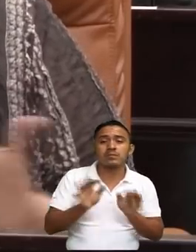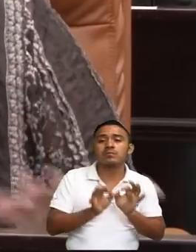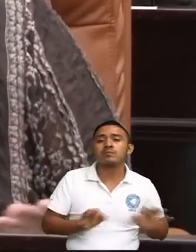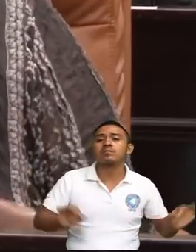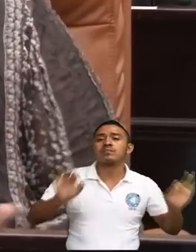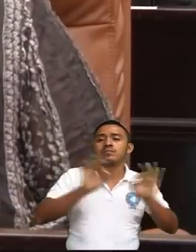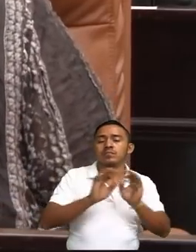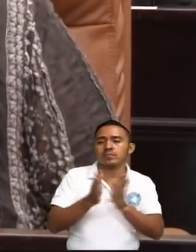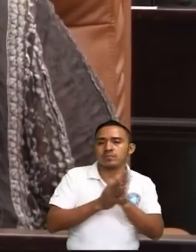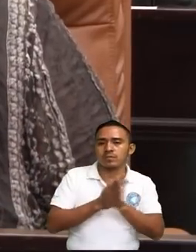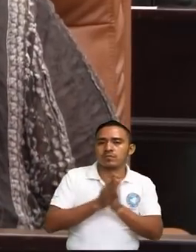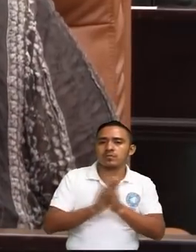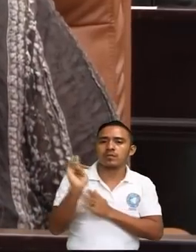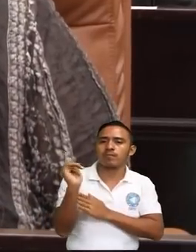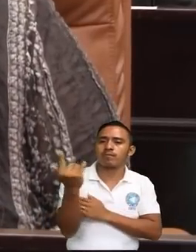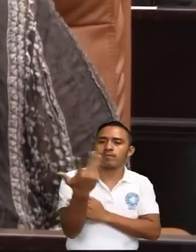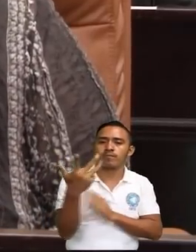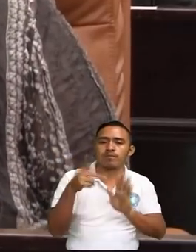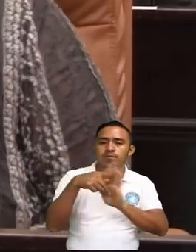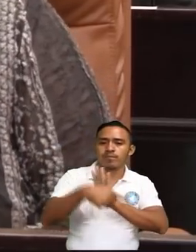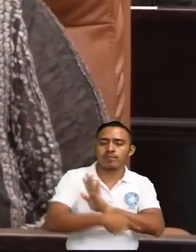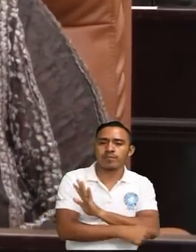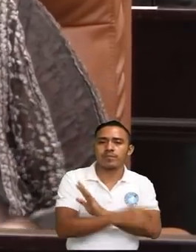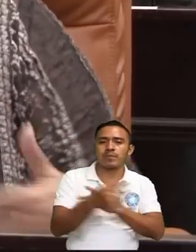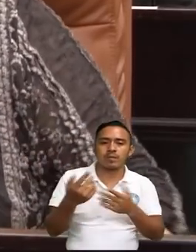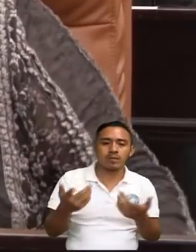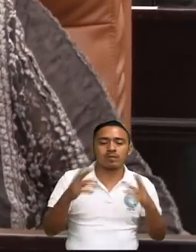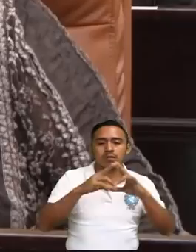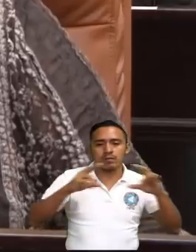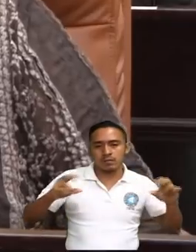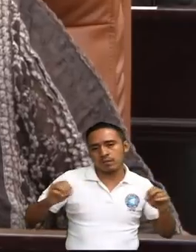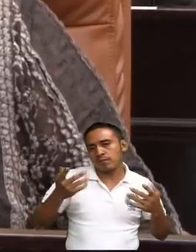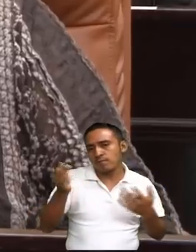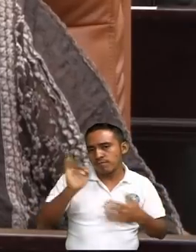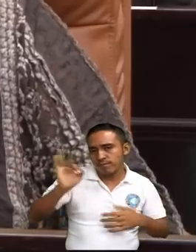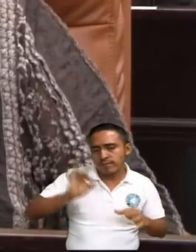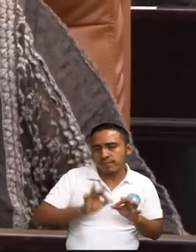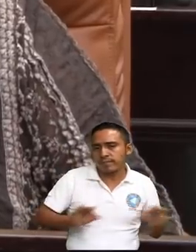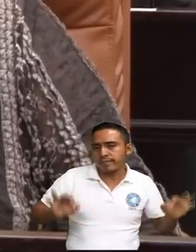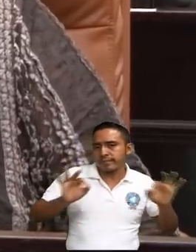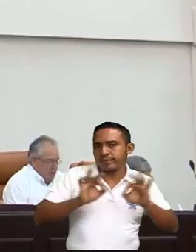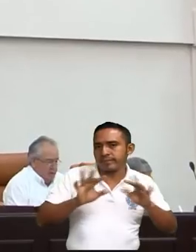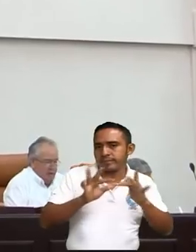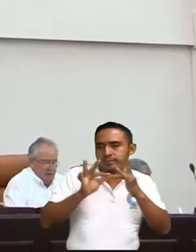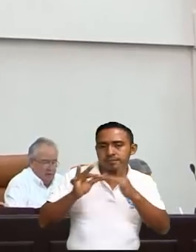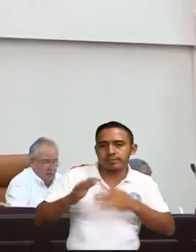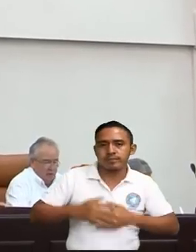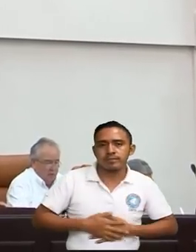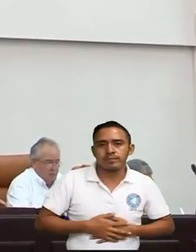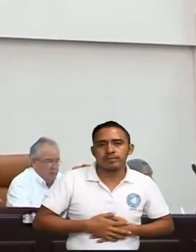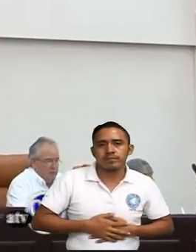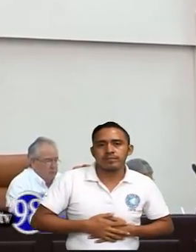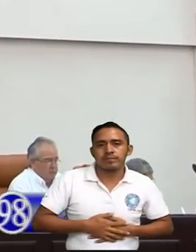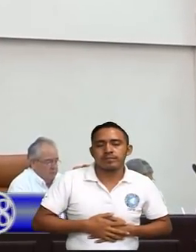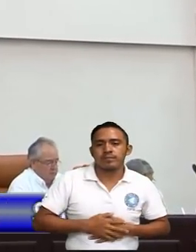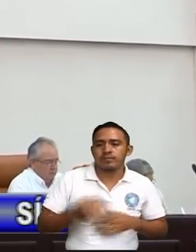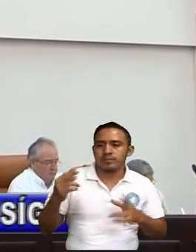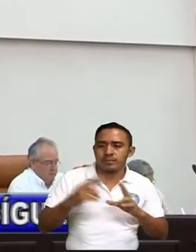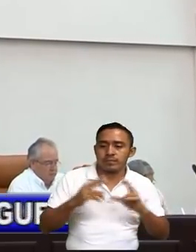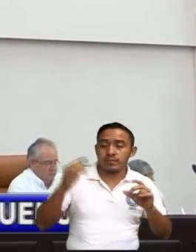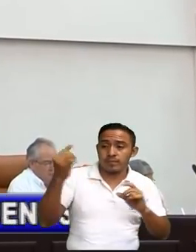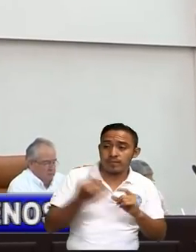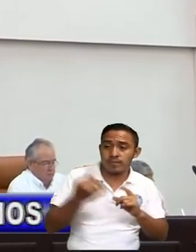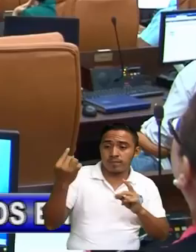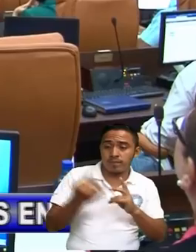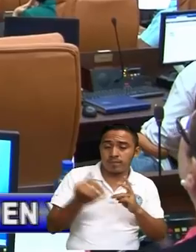de todos los países y de Nicaragua de manera particular. Ingresarán durante el